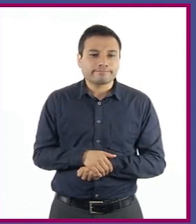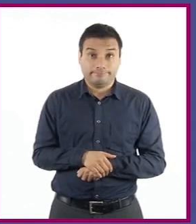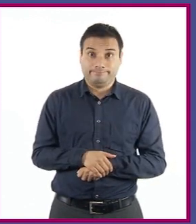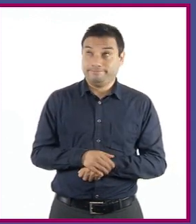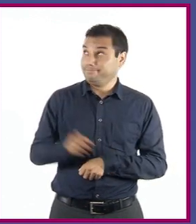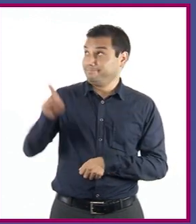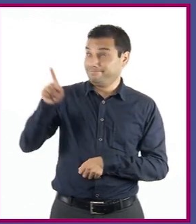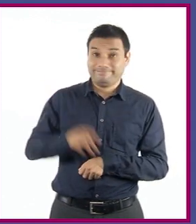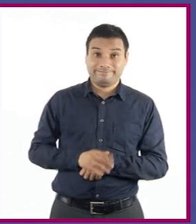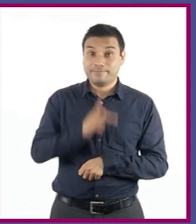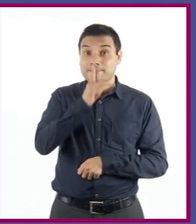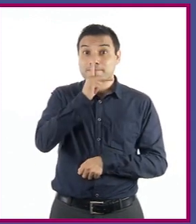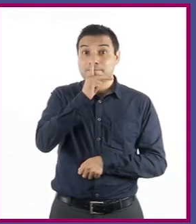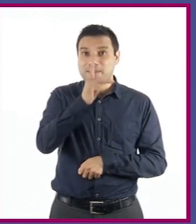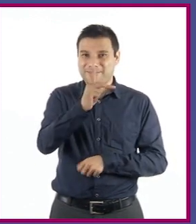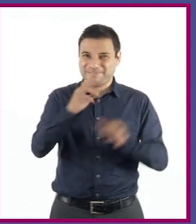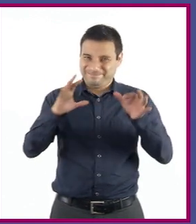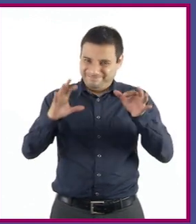introducción.